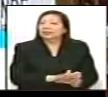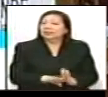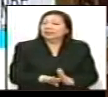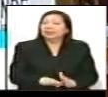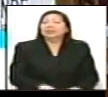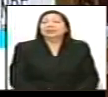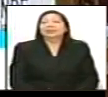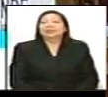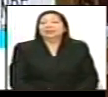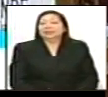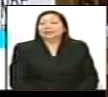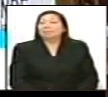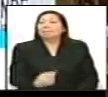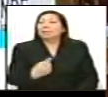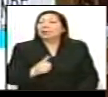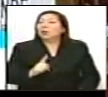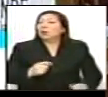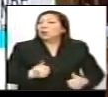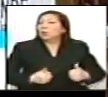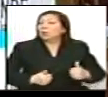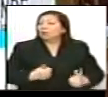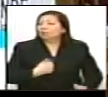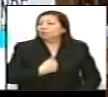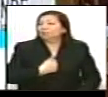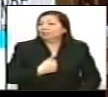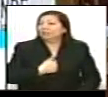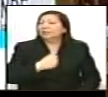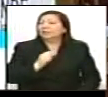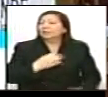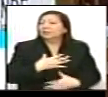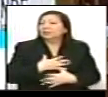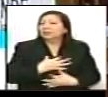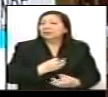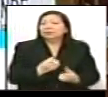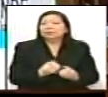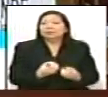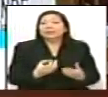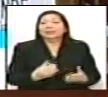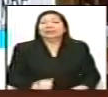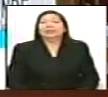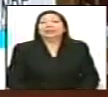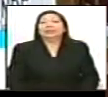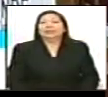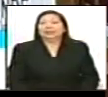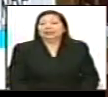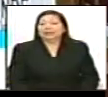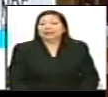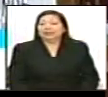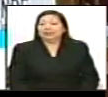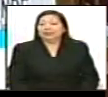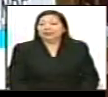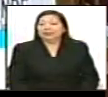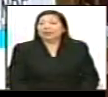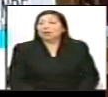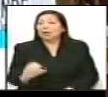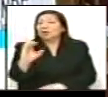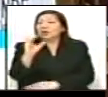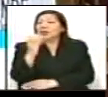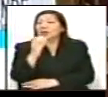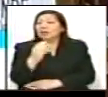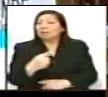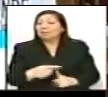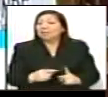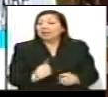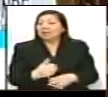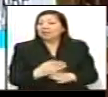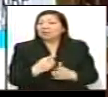inmunidad parlamentaria, por la cual a título personal yo simpatizo bastante, que es un poco el esquema colombiano.